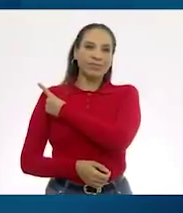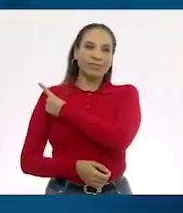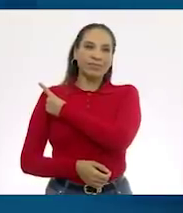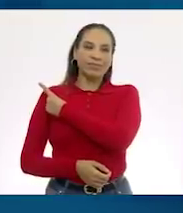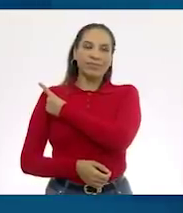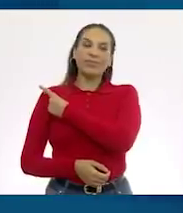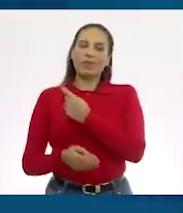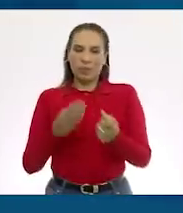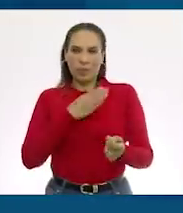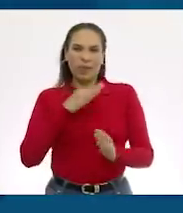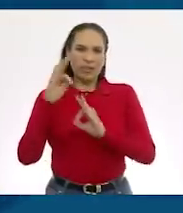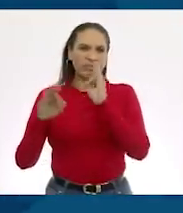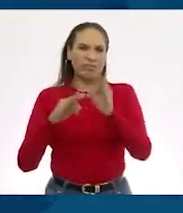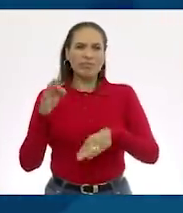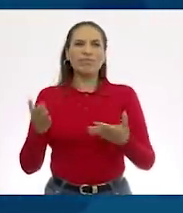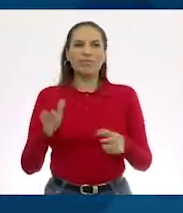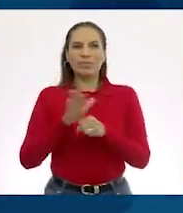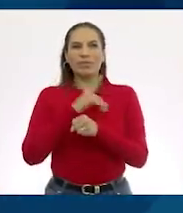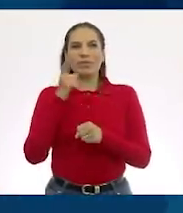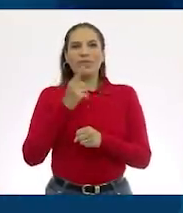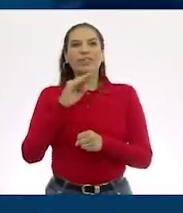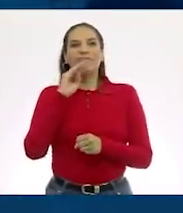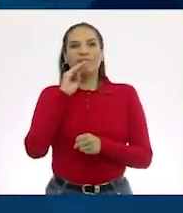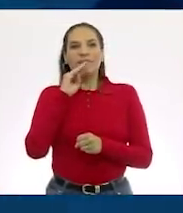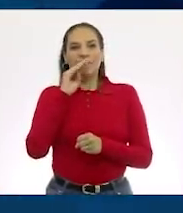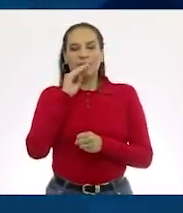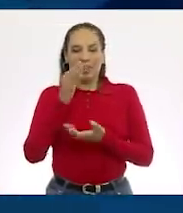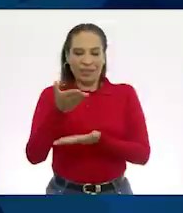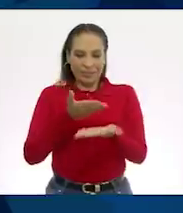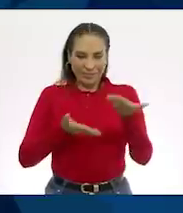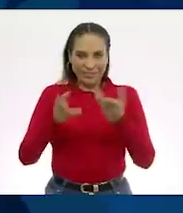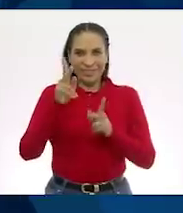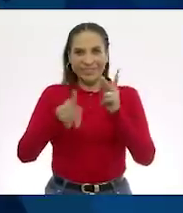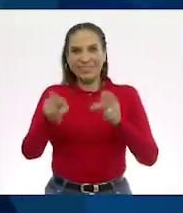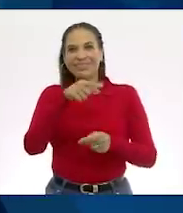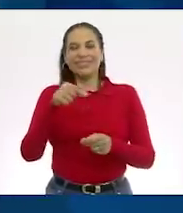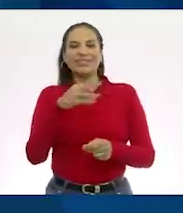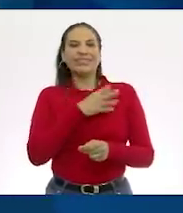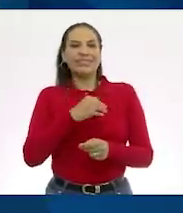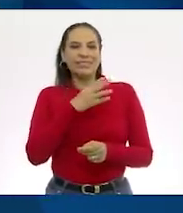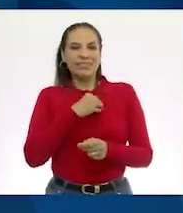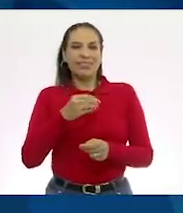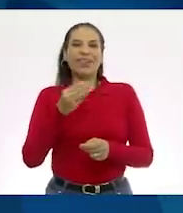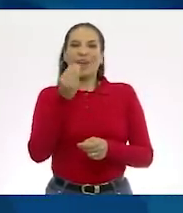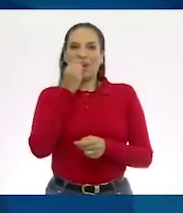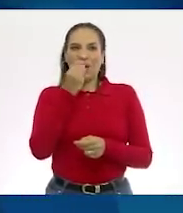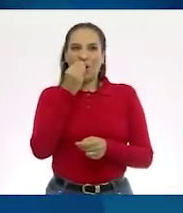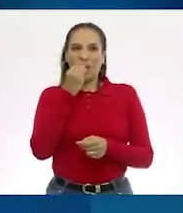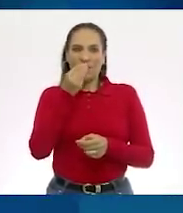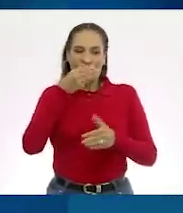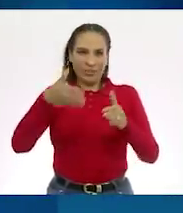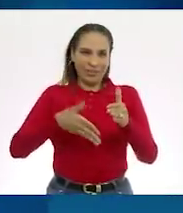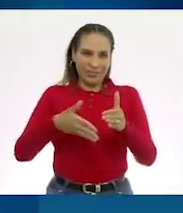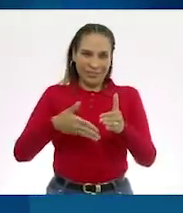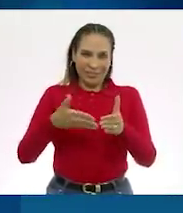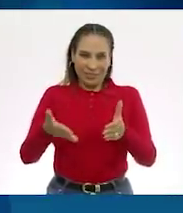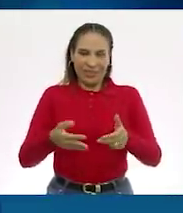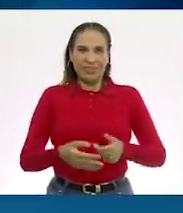Ese es un buen trato porque la mamá está conviviendo con sus hijos, están haciendo de comer. Así es, están